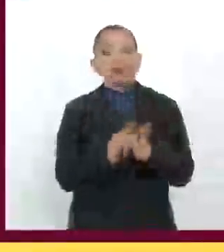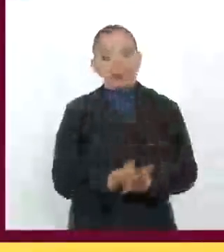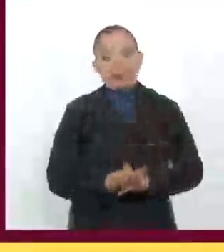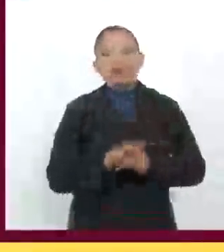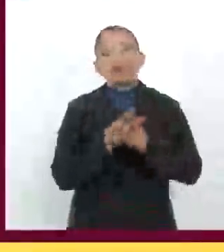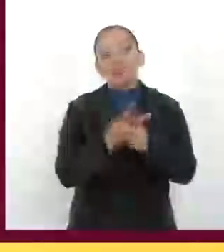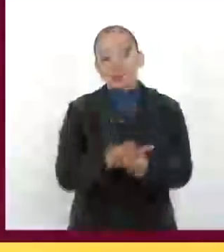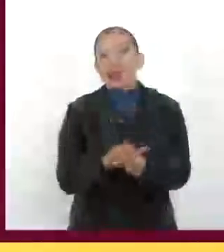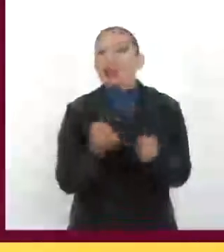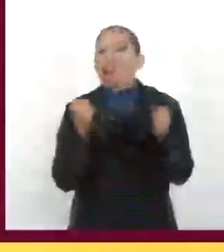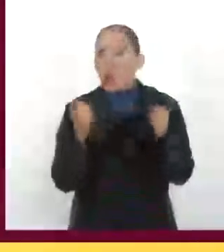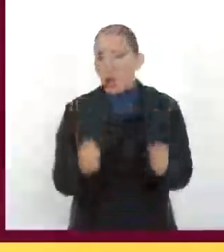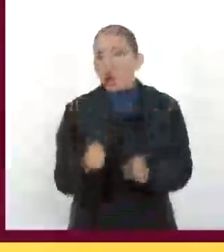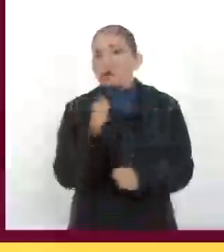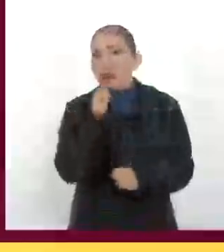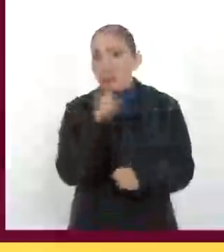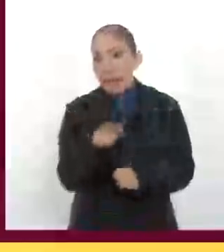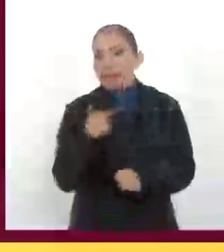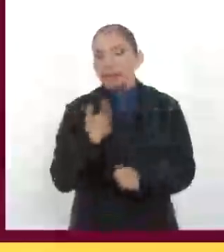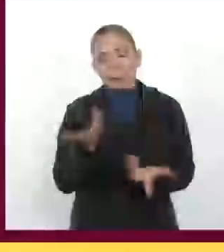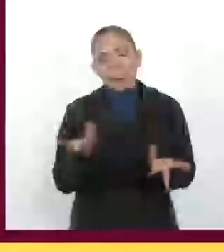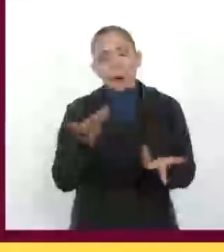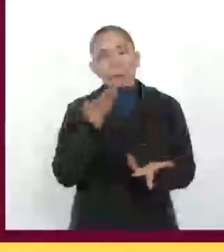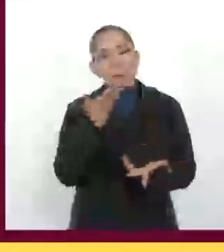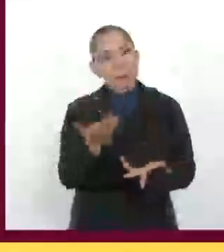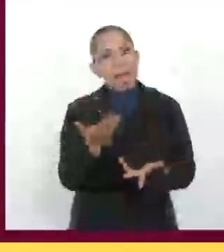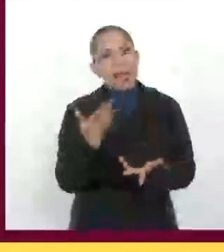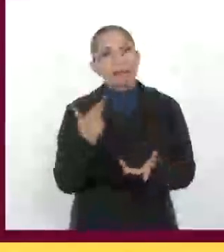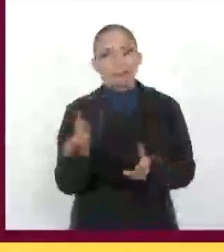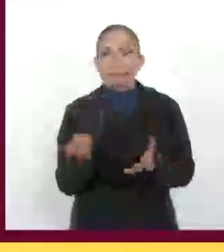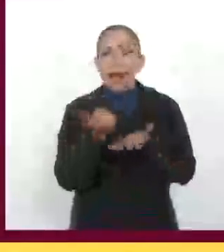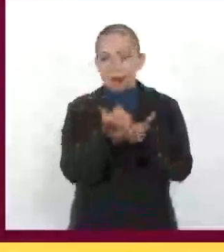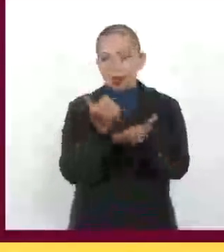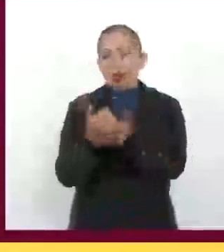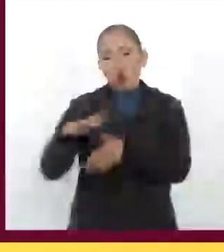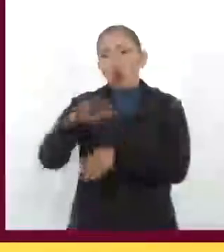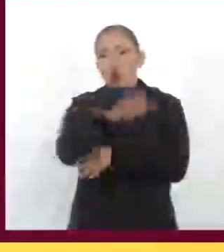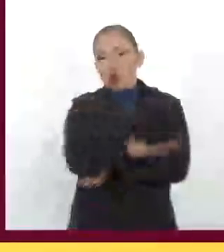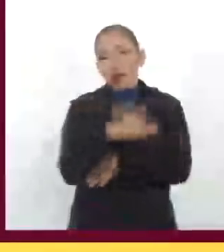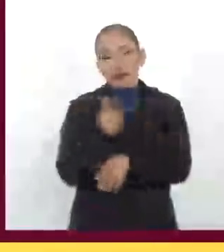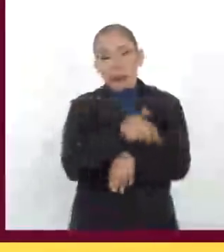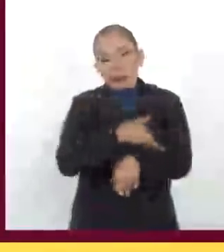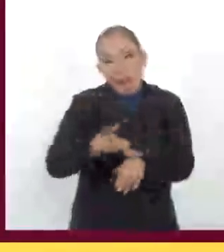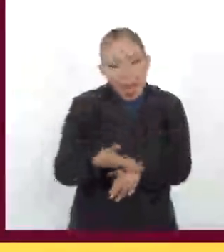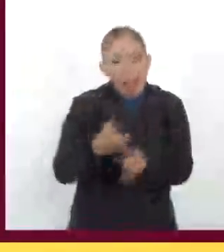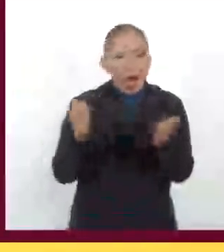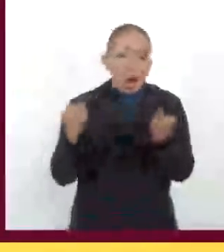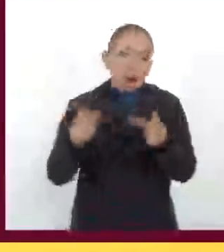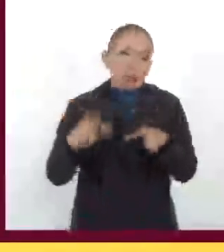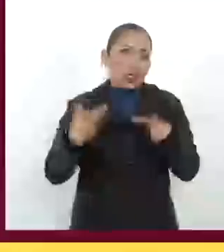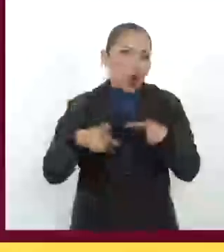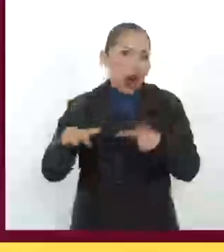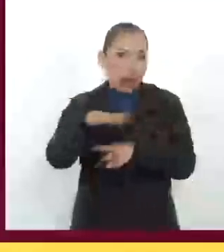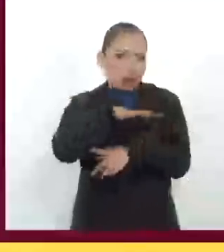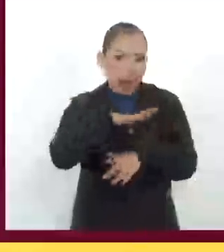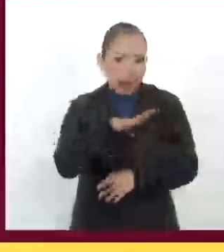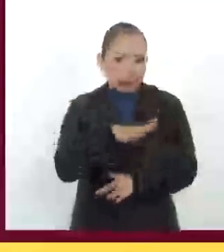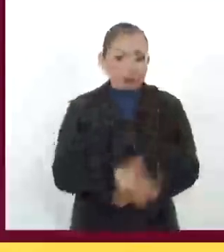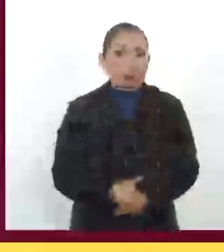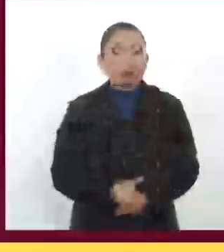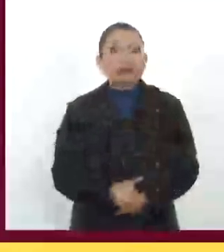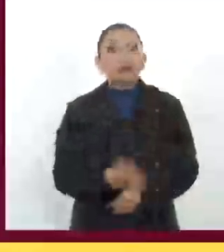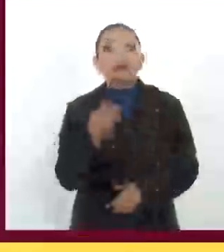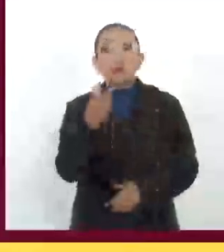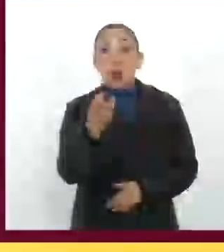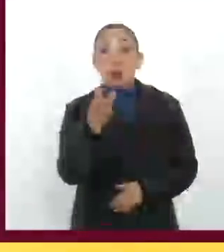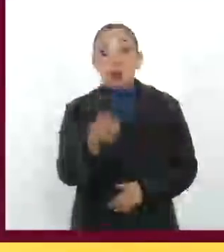con mucha paciencia y seguramente también con una actitud totalmente colaborativa ante su familia y las personas que les